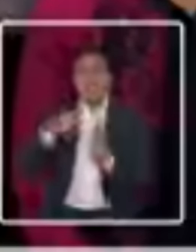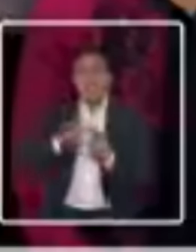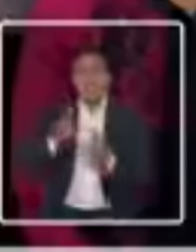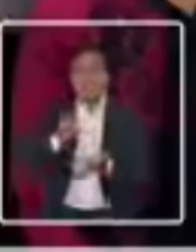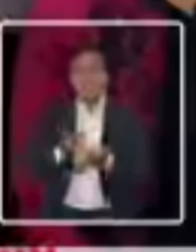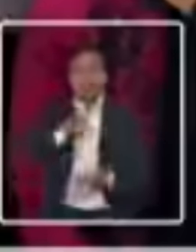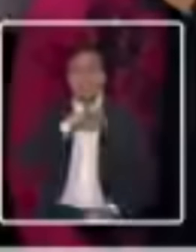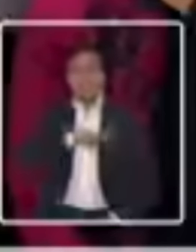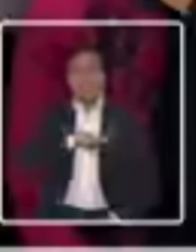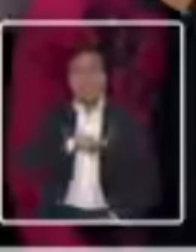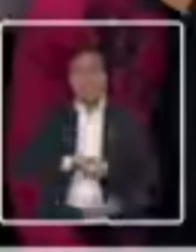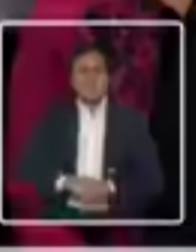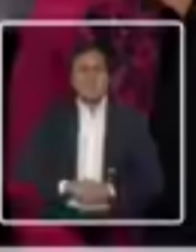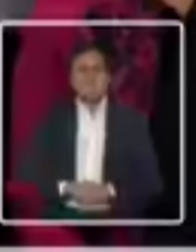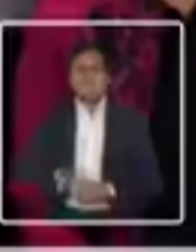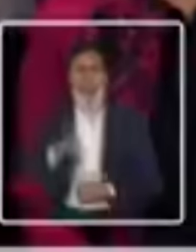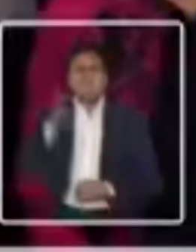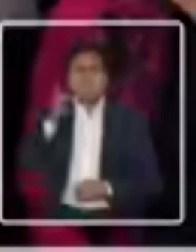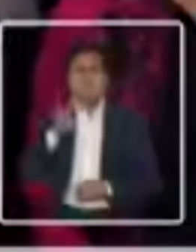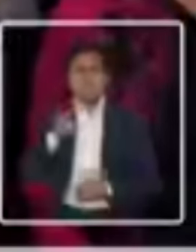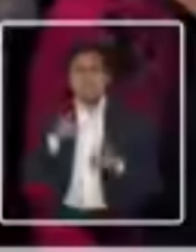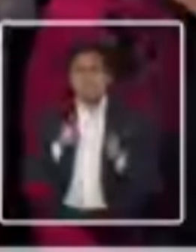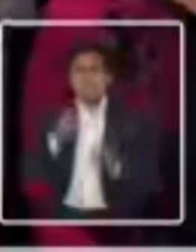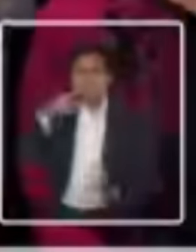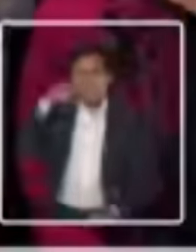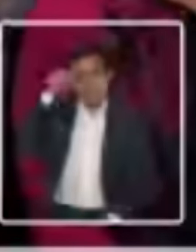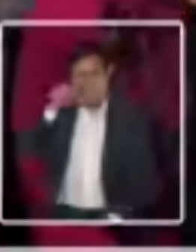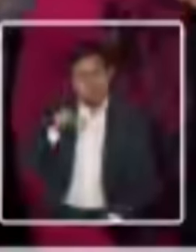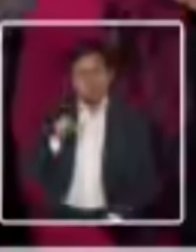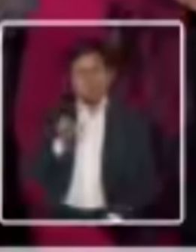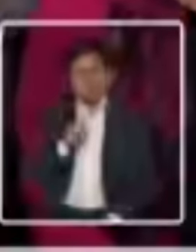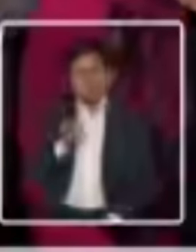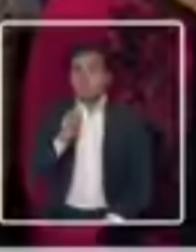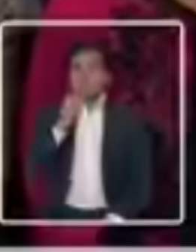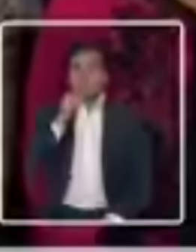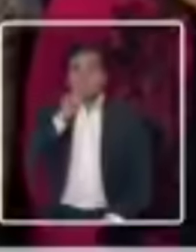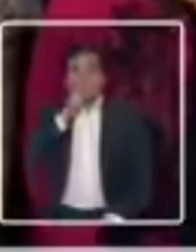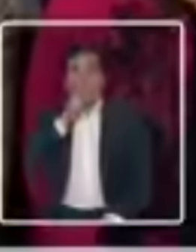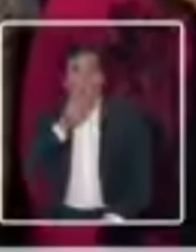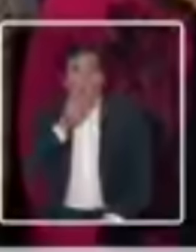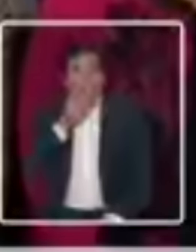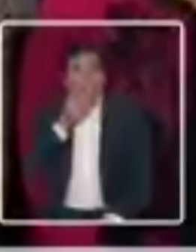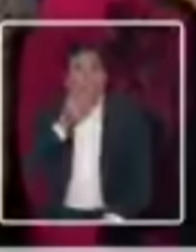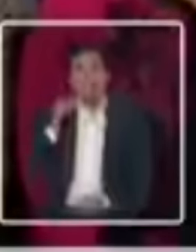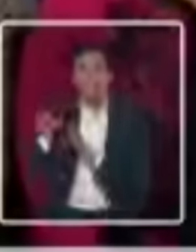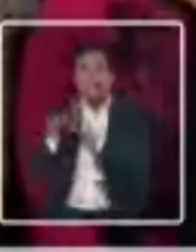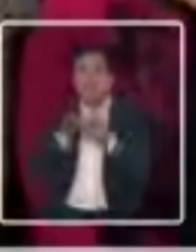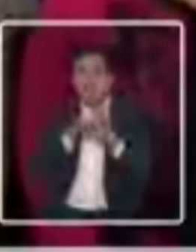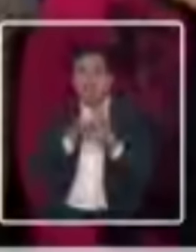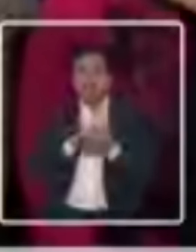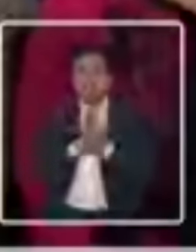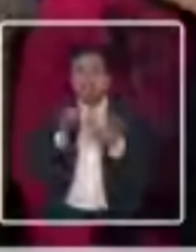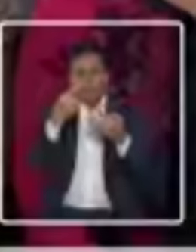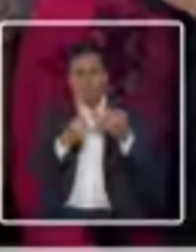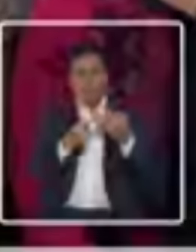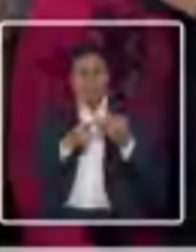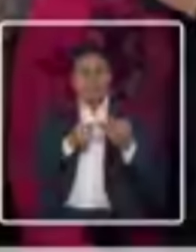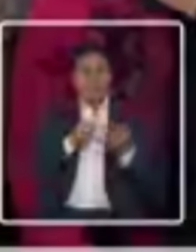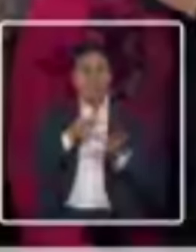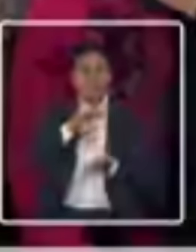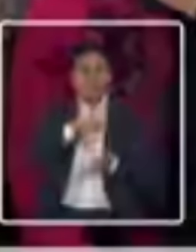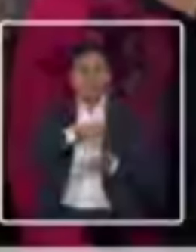suelo chileno. No solamente no vamos a permitir la impunidad, sino que con esta lógica vamos a agotar todas las